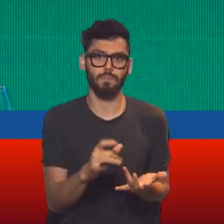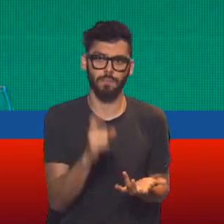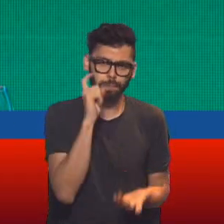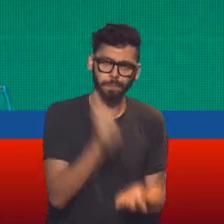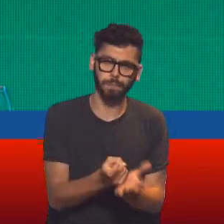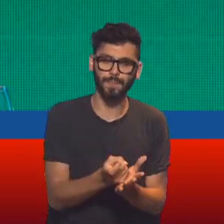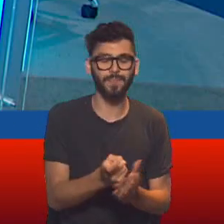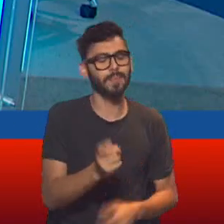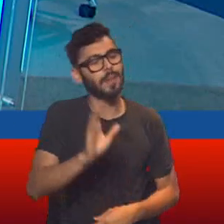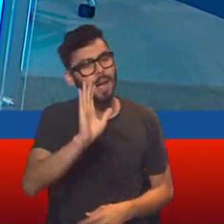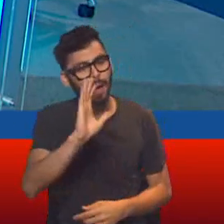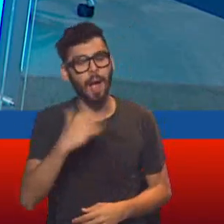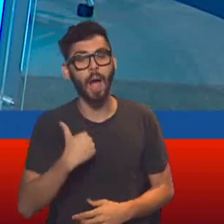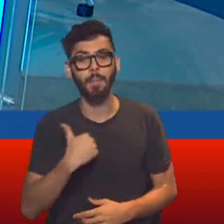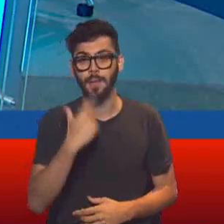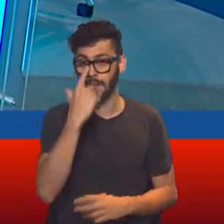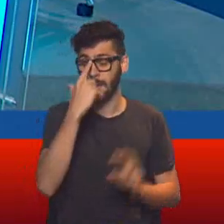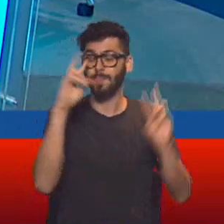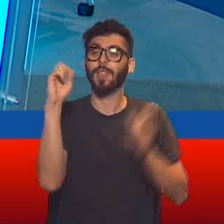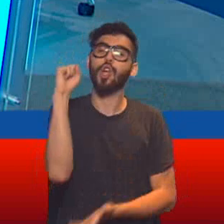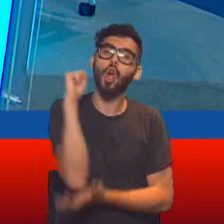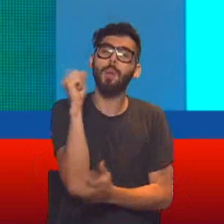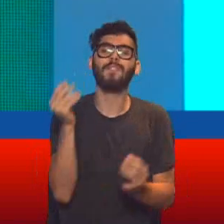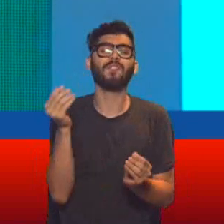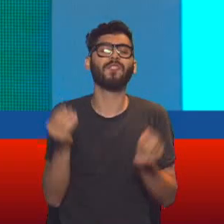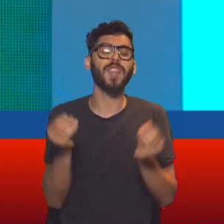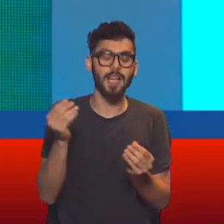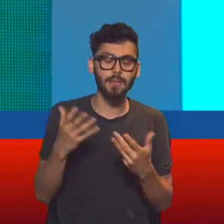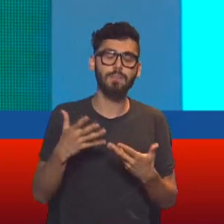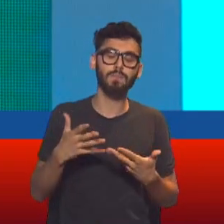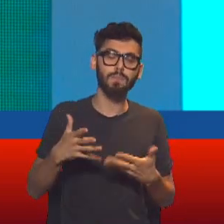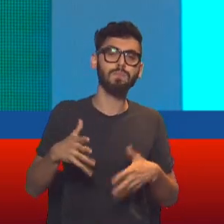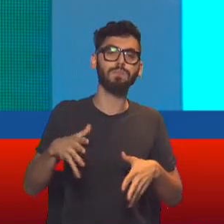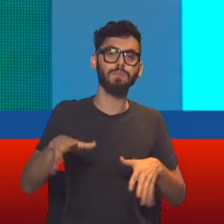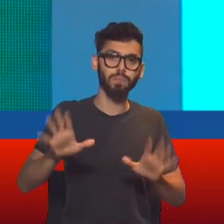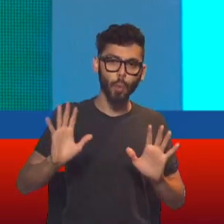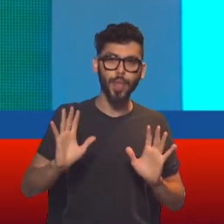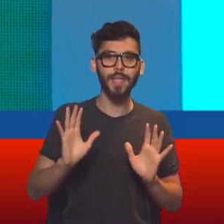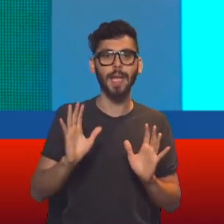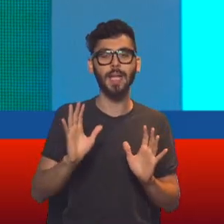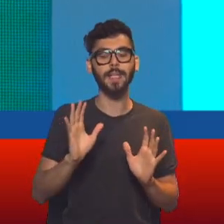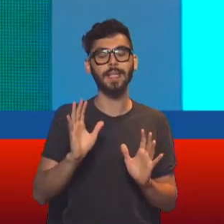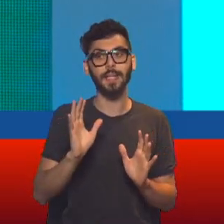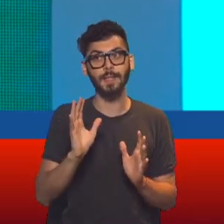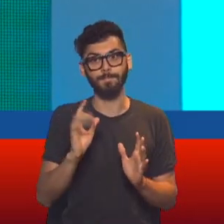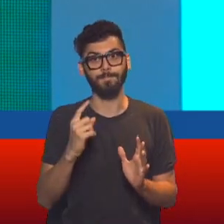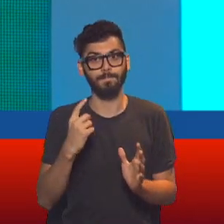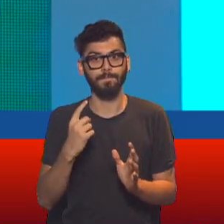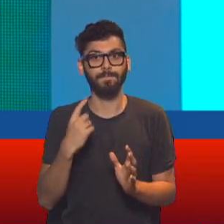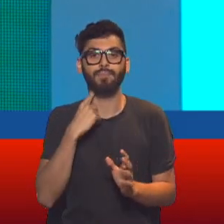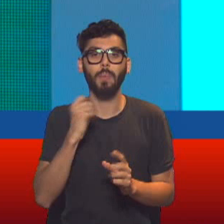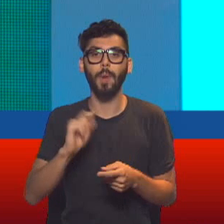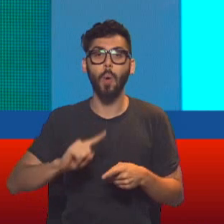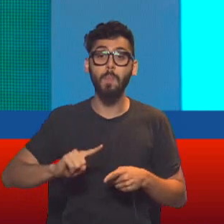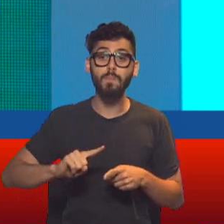Feli, a mí me parece que en términos económicos, financieros, podría eventualmente llegar a tener cierto impacto, pero en términos